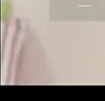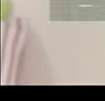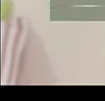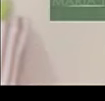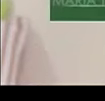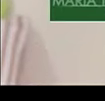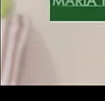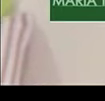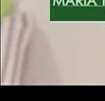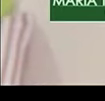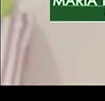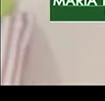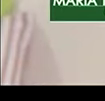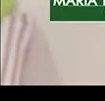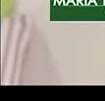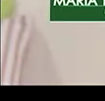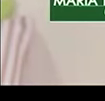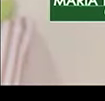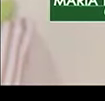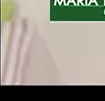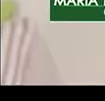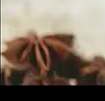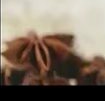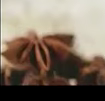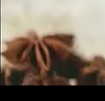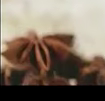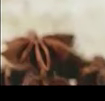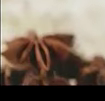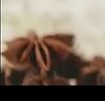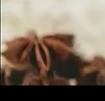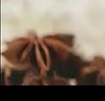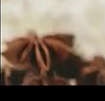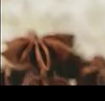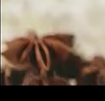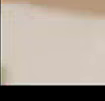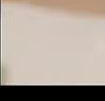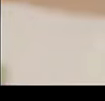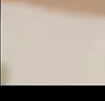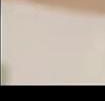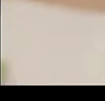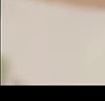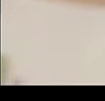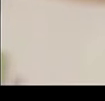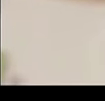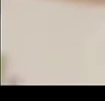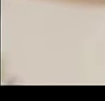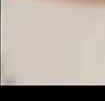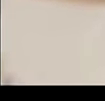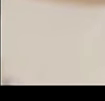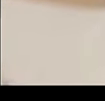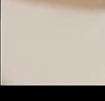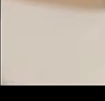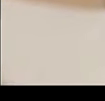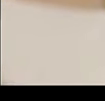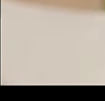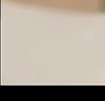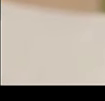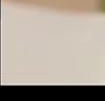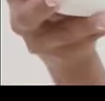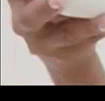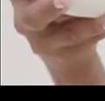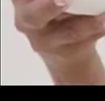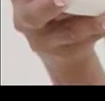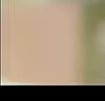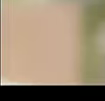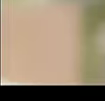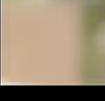Encontré un nuevo tratamiento para el pelo que me tiene feliz. Se llama Nutrivela 10. Es un tratamiento que ahora uso todos los días en mi